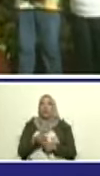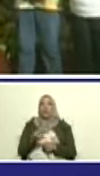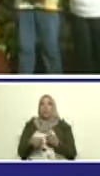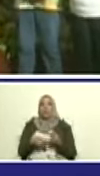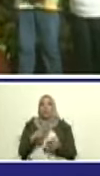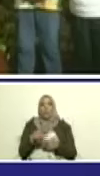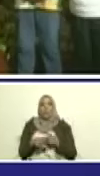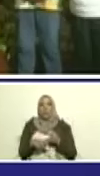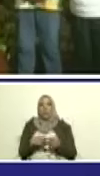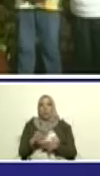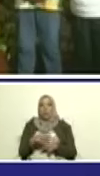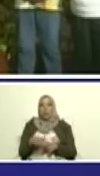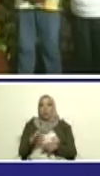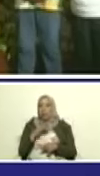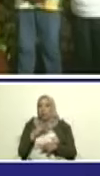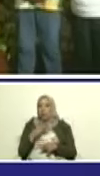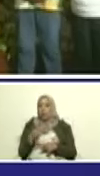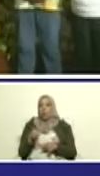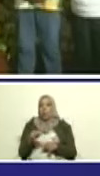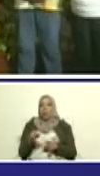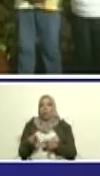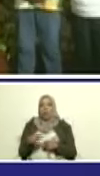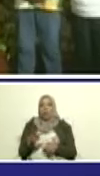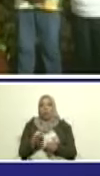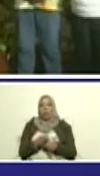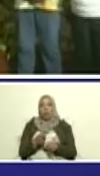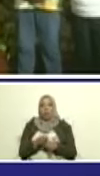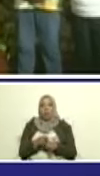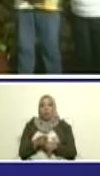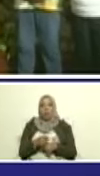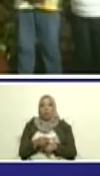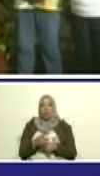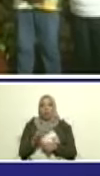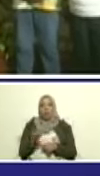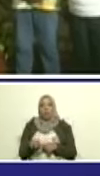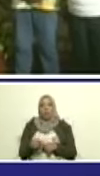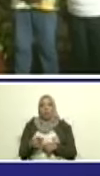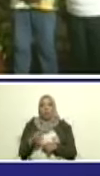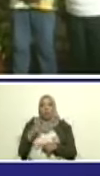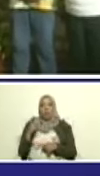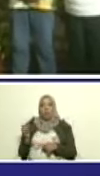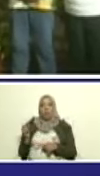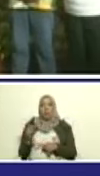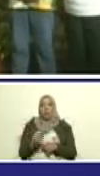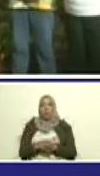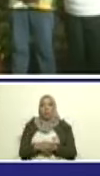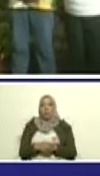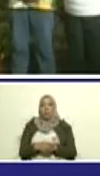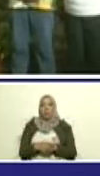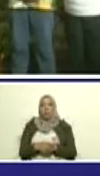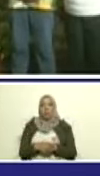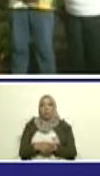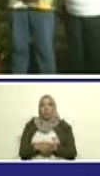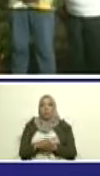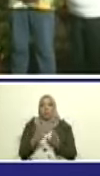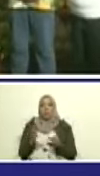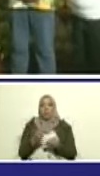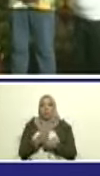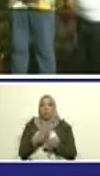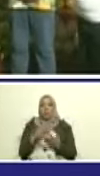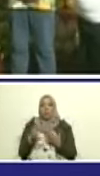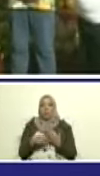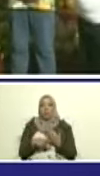producción. Fíjate, otro de los temas que hoy venimos a tratar, Anaíl, es el lanzamiento del